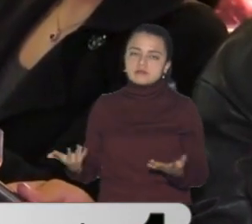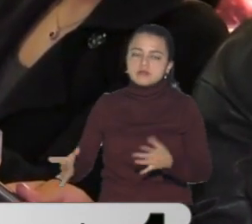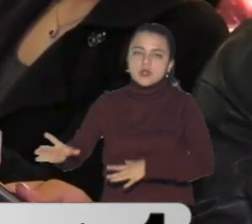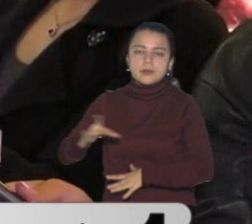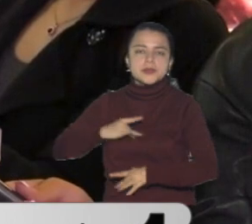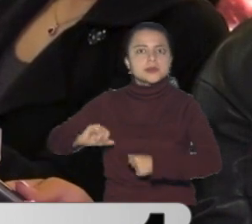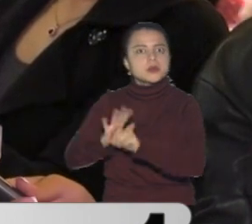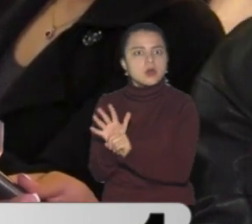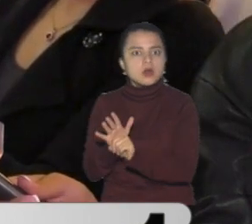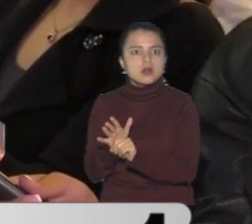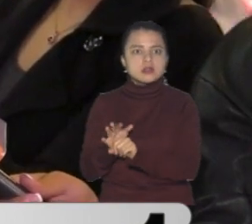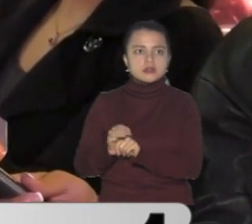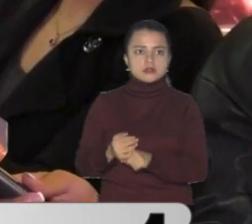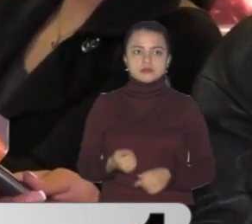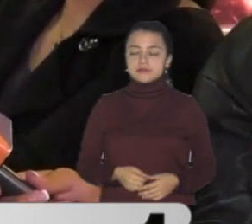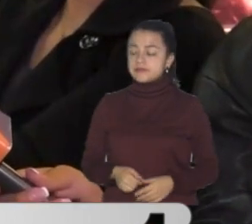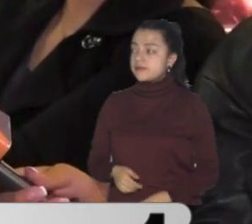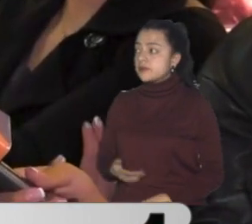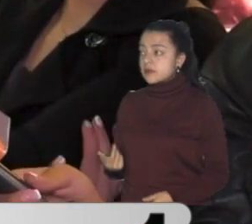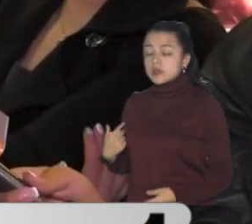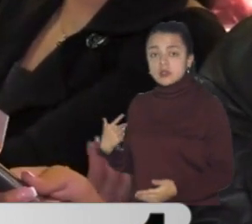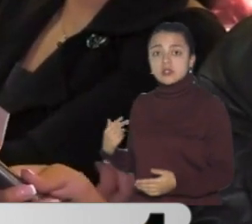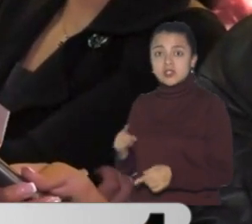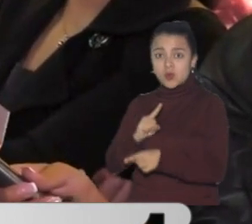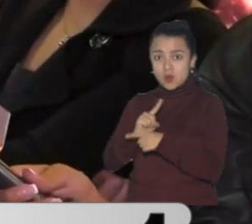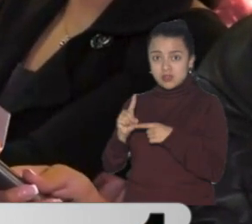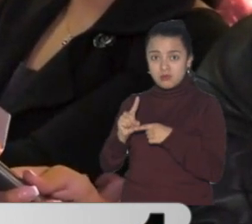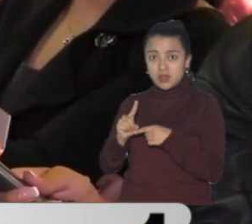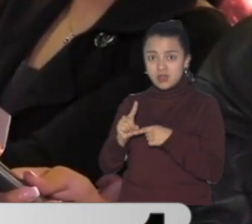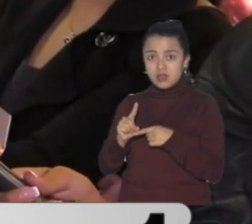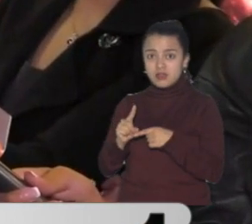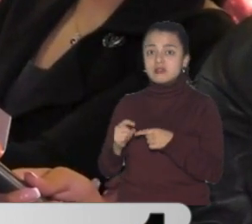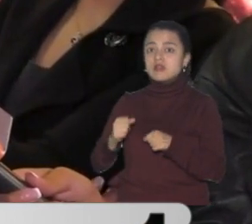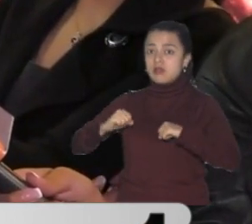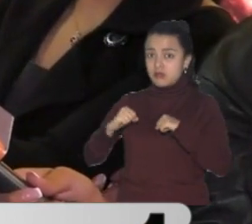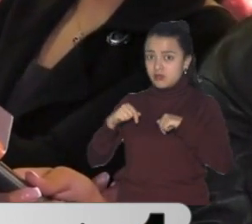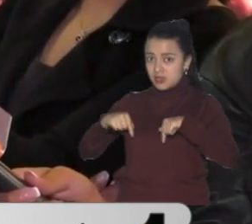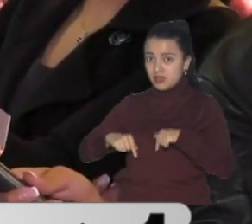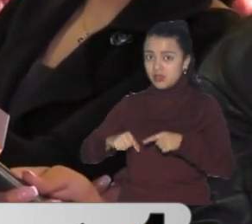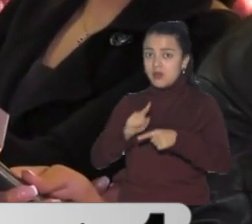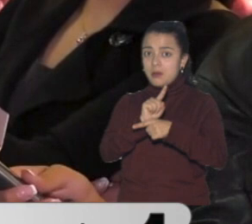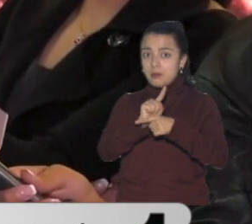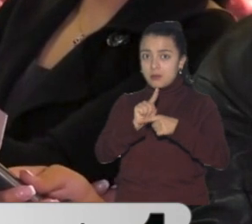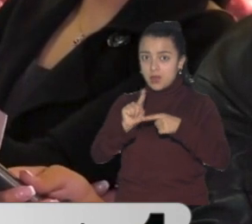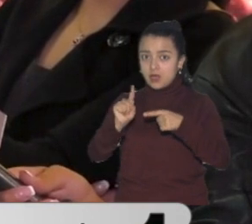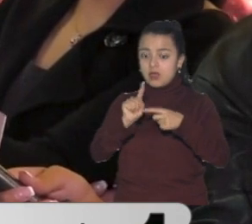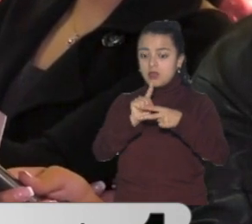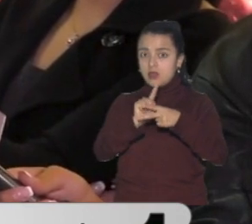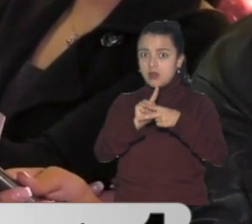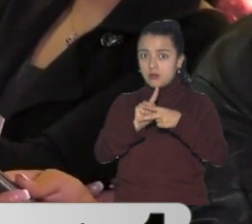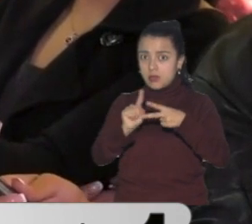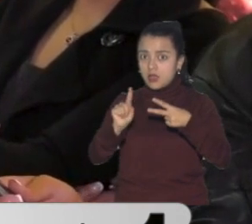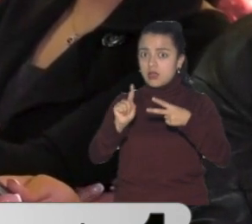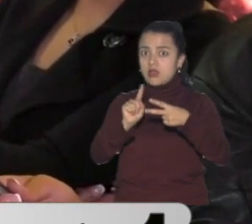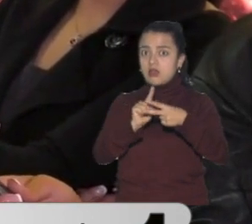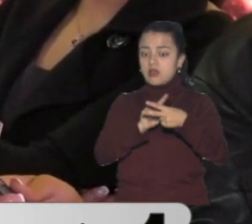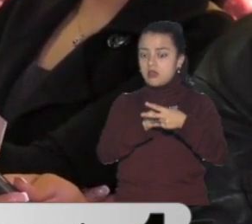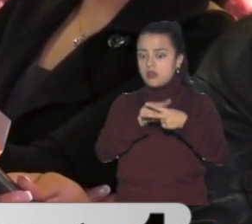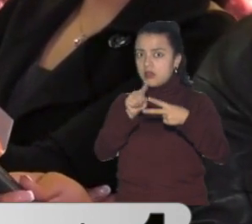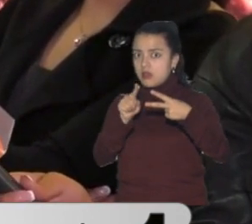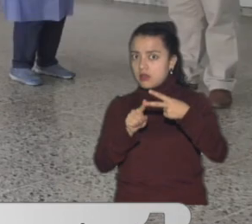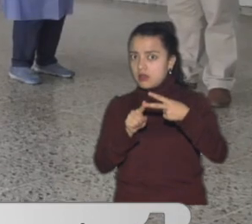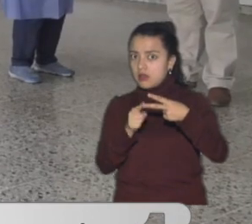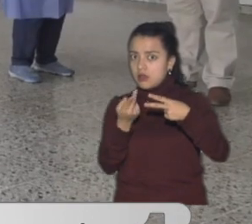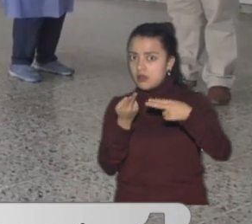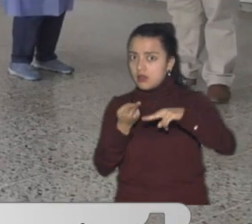vienen incrementando los casos positivos de COVID en la ciudad de Bogotá. Subimos de una semana a